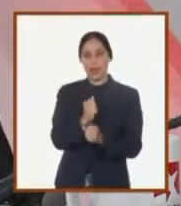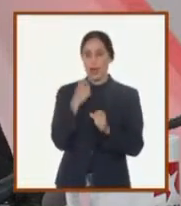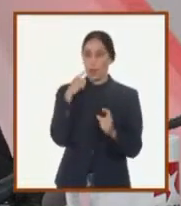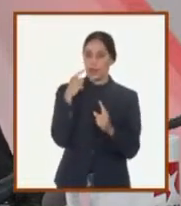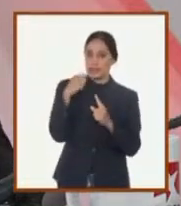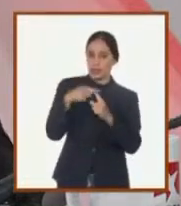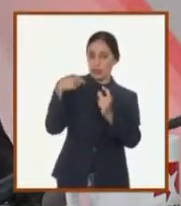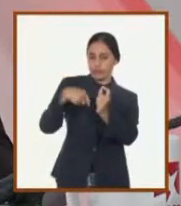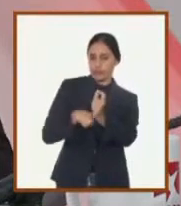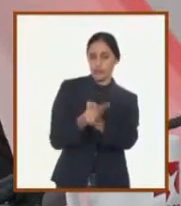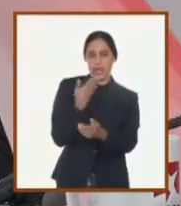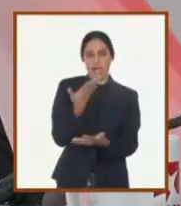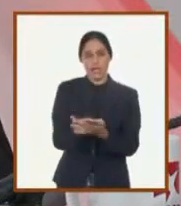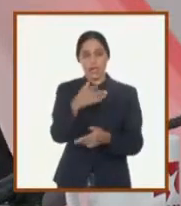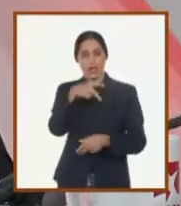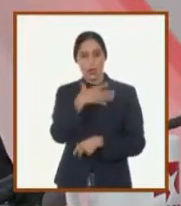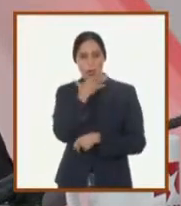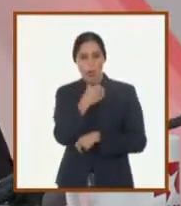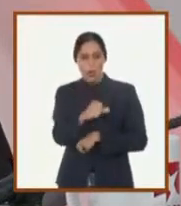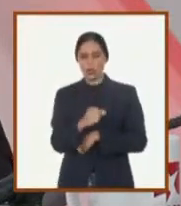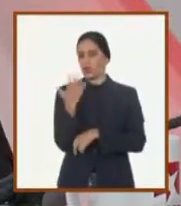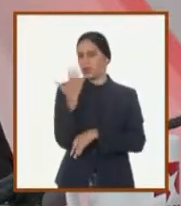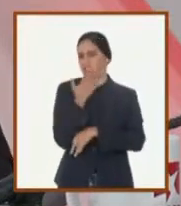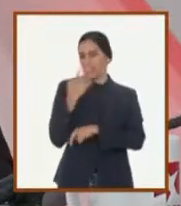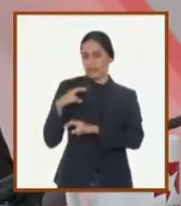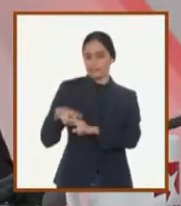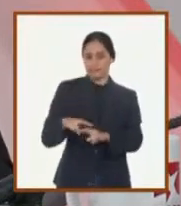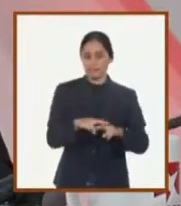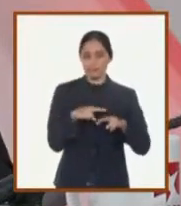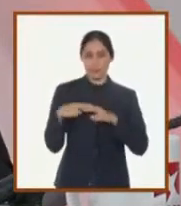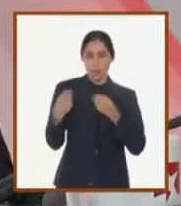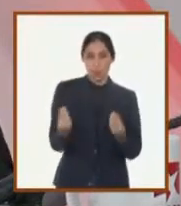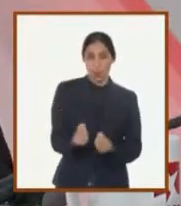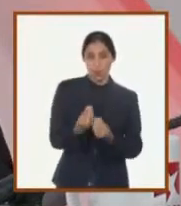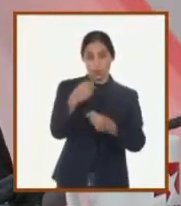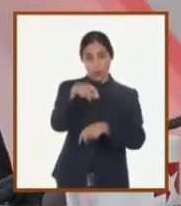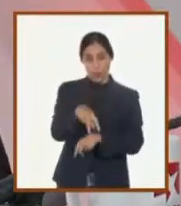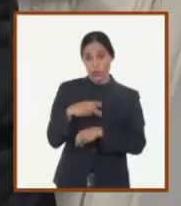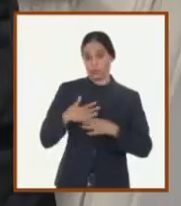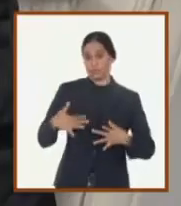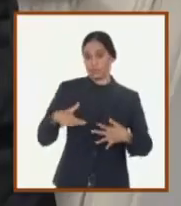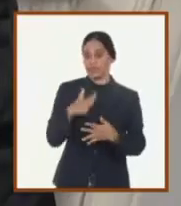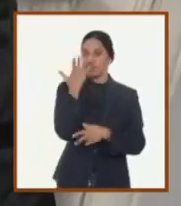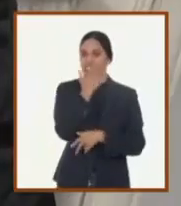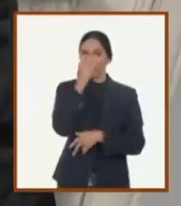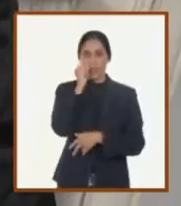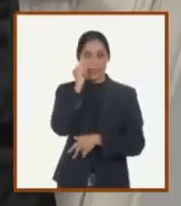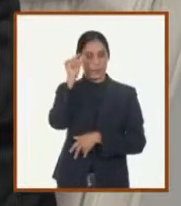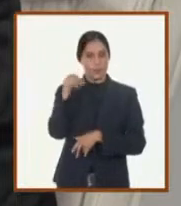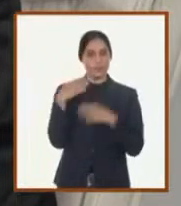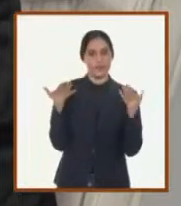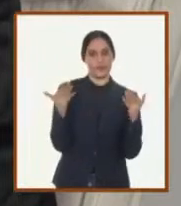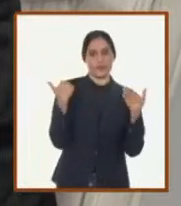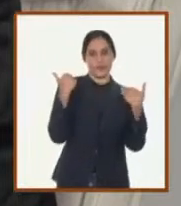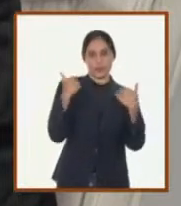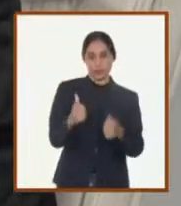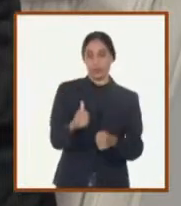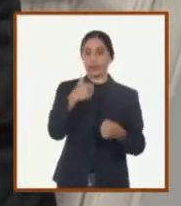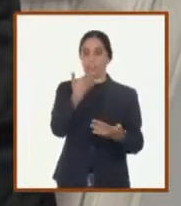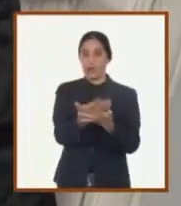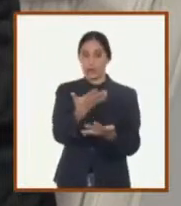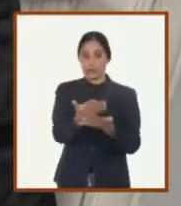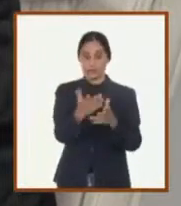esta institución tengo el placer de que me estén acompañando hoy en nuestro panel compañero jor Luis Janeiro Alonso director de esta